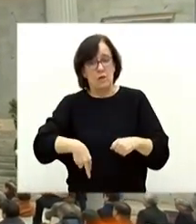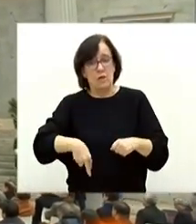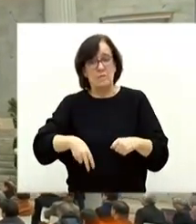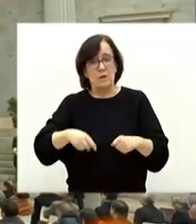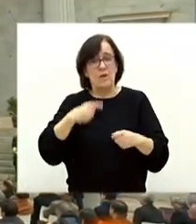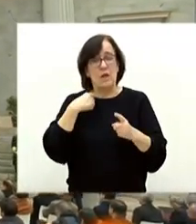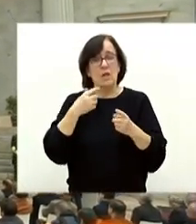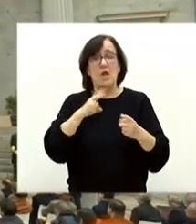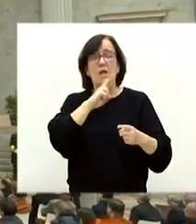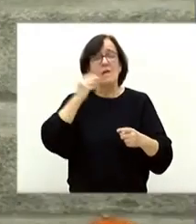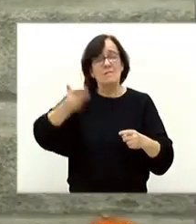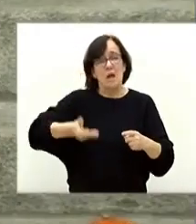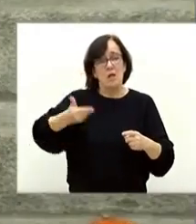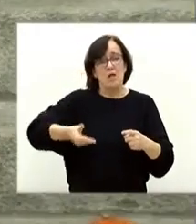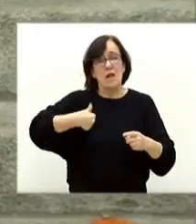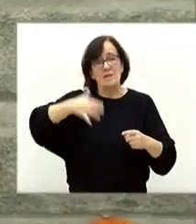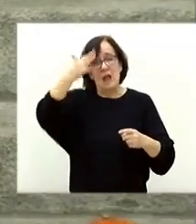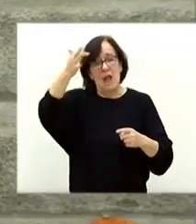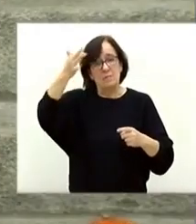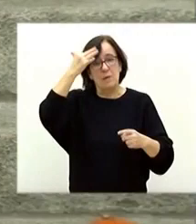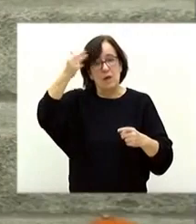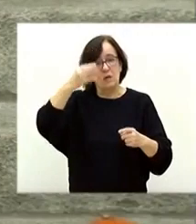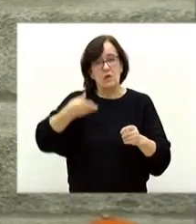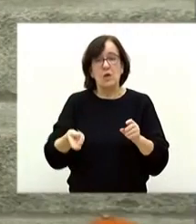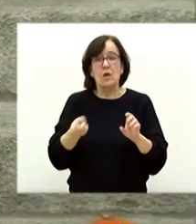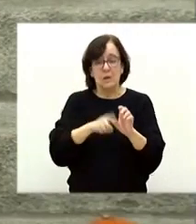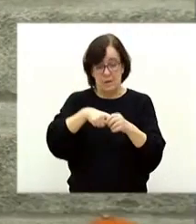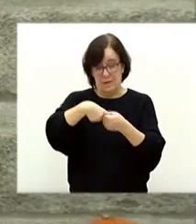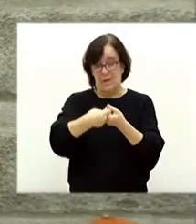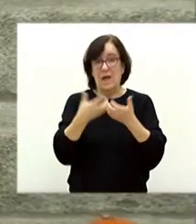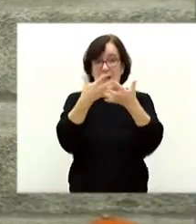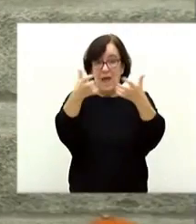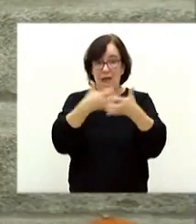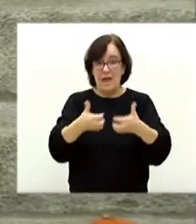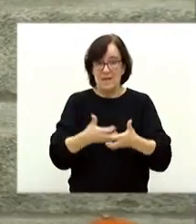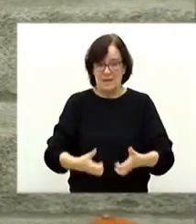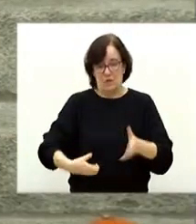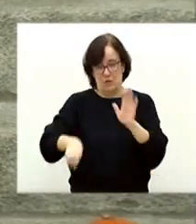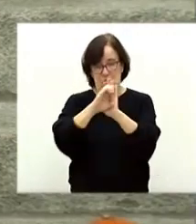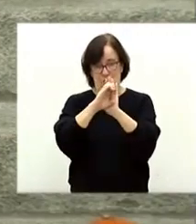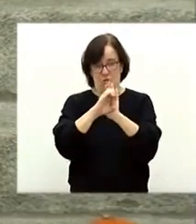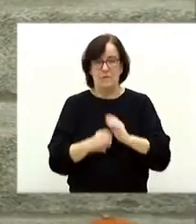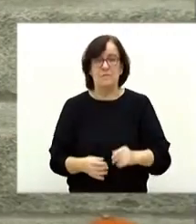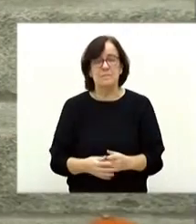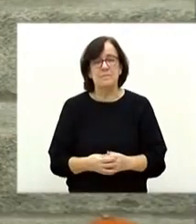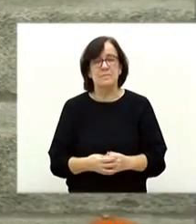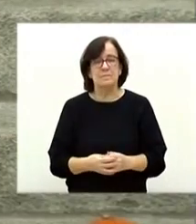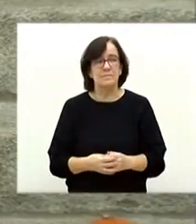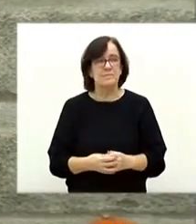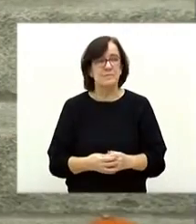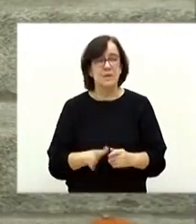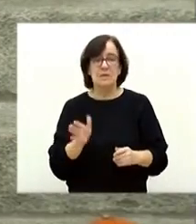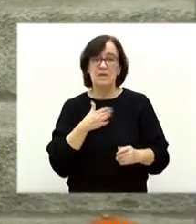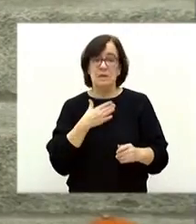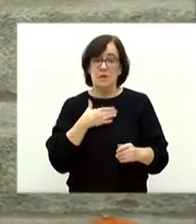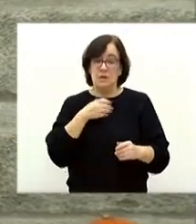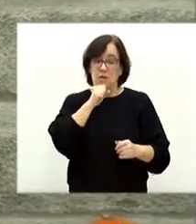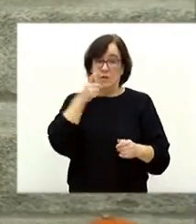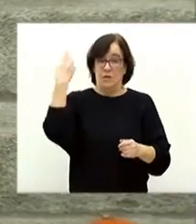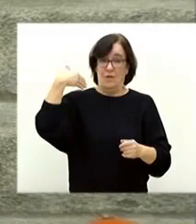en los valores y las aspiraciones incorporadas en el texto constitucional. Nuestros